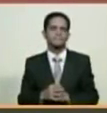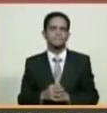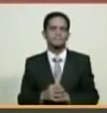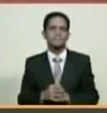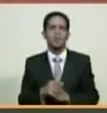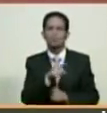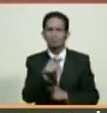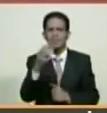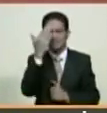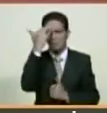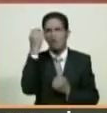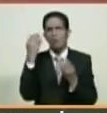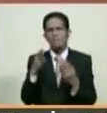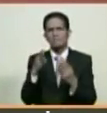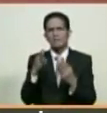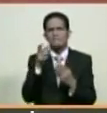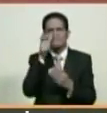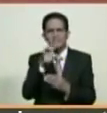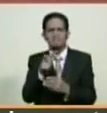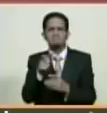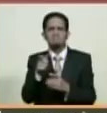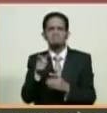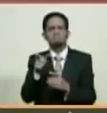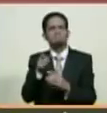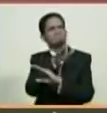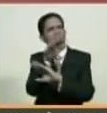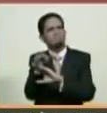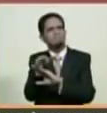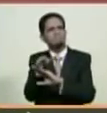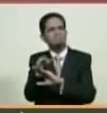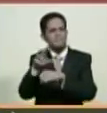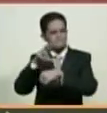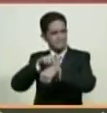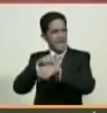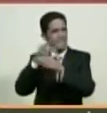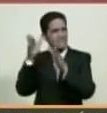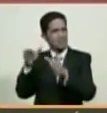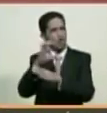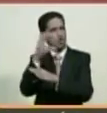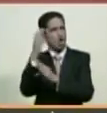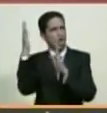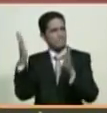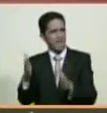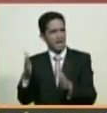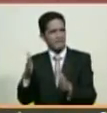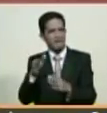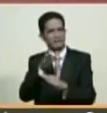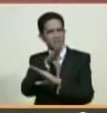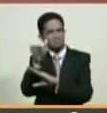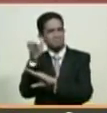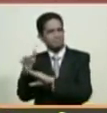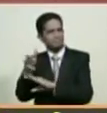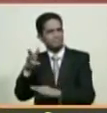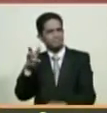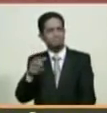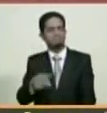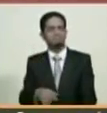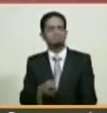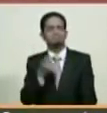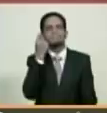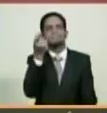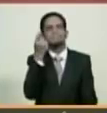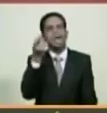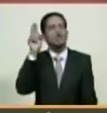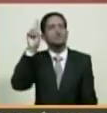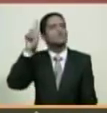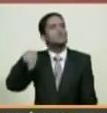¿Ustedes saben cuántas veces visitaba el médico colombiano a las poblaciones indígenas de esa zona? Ni una vez. Nunca